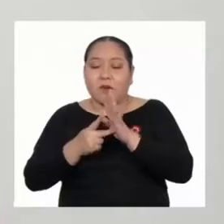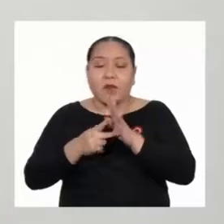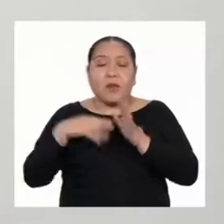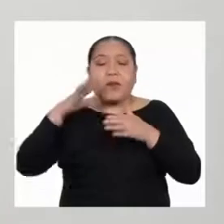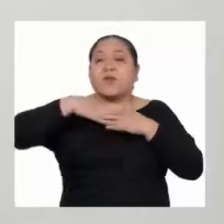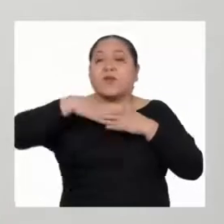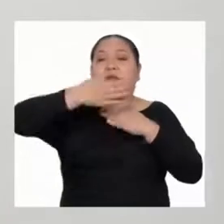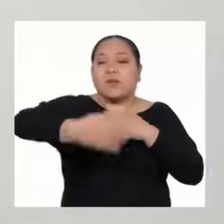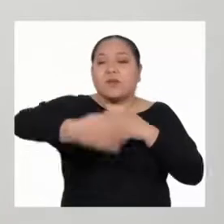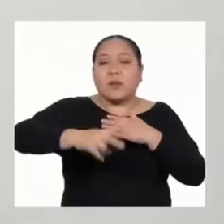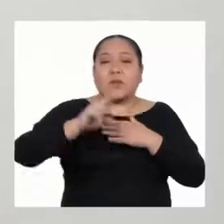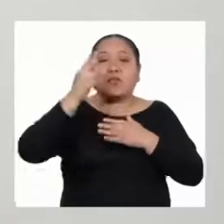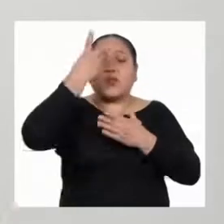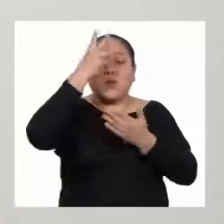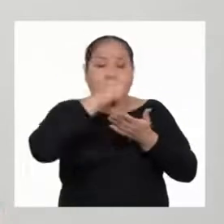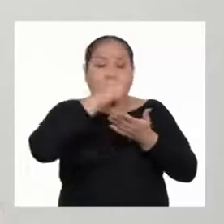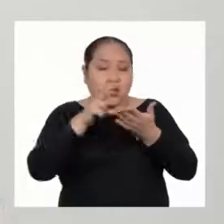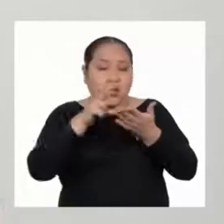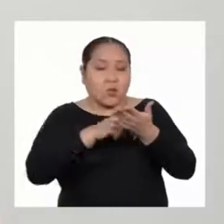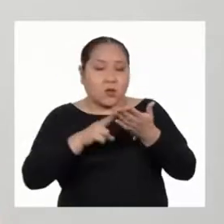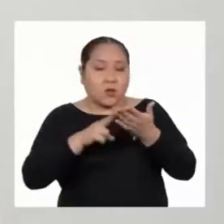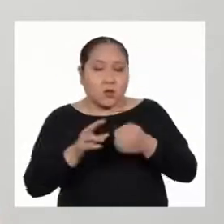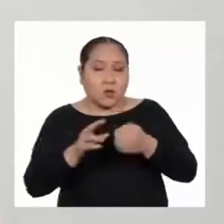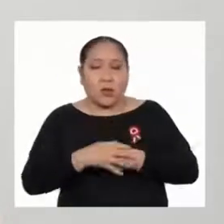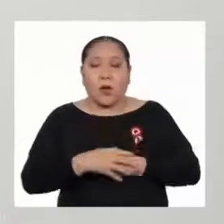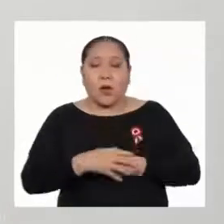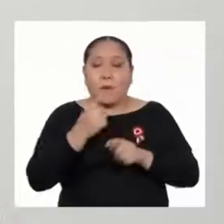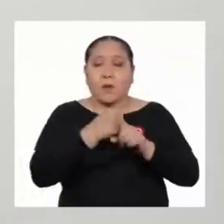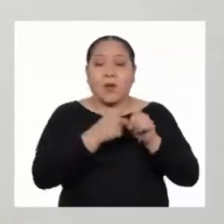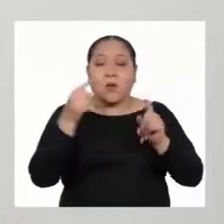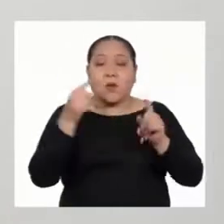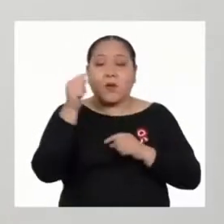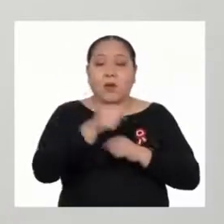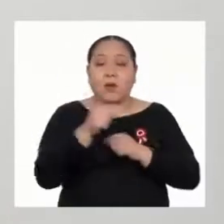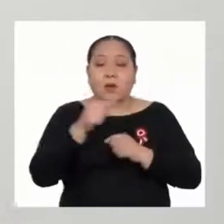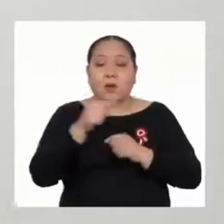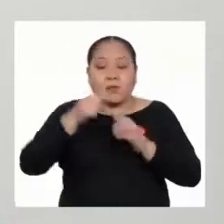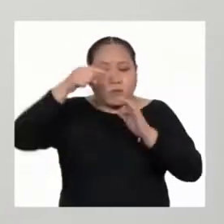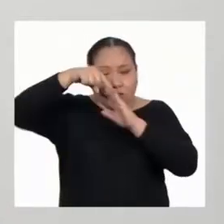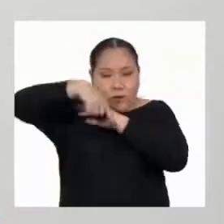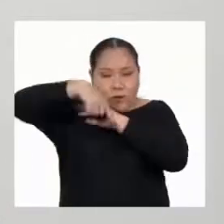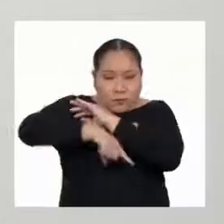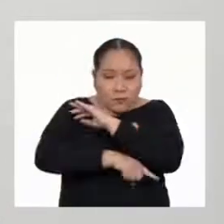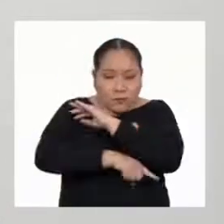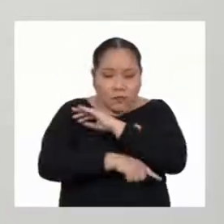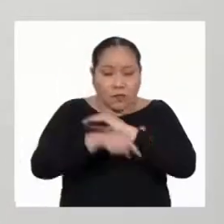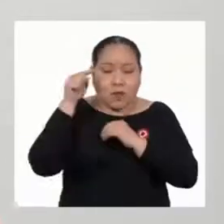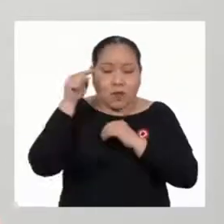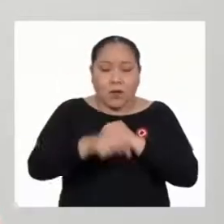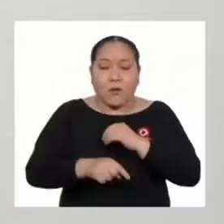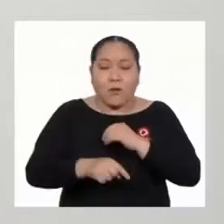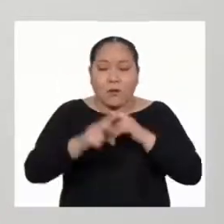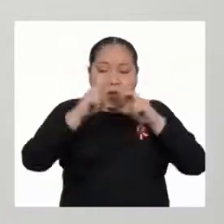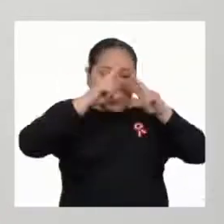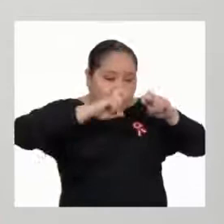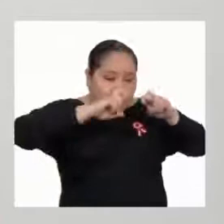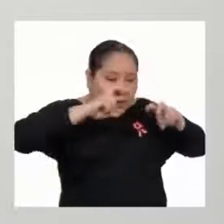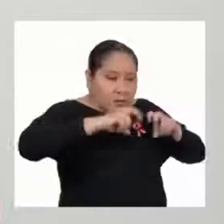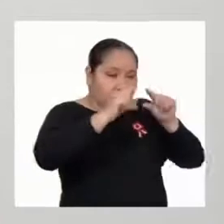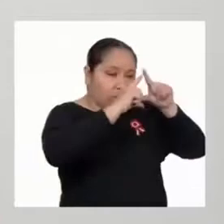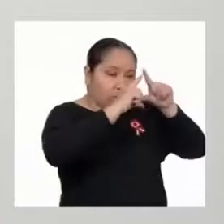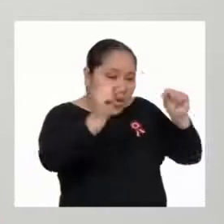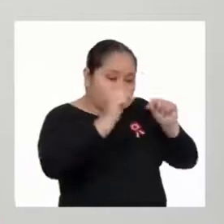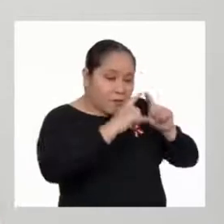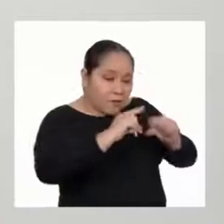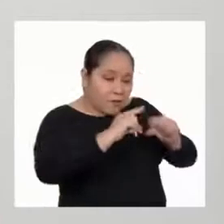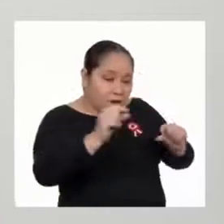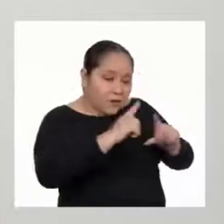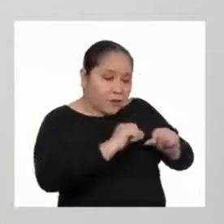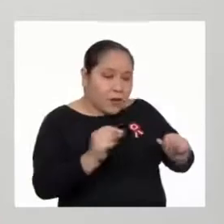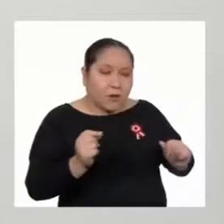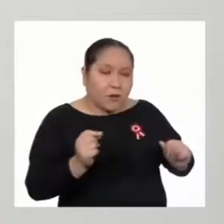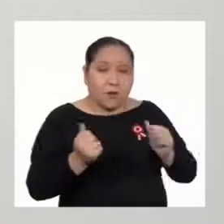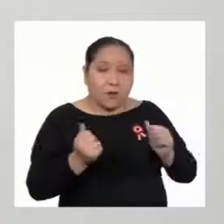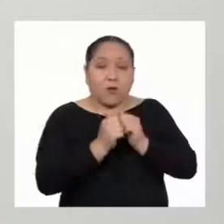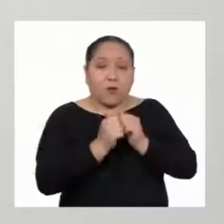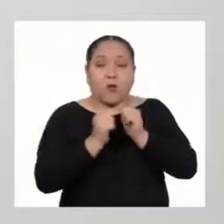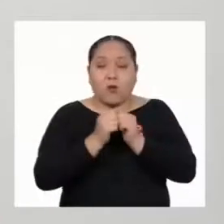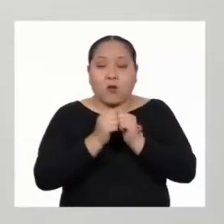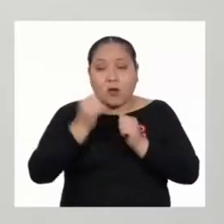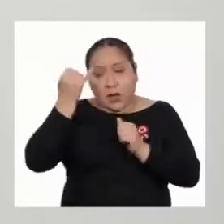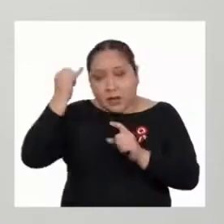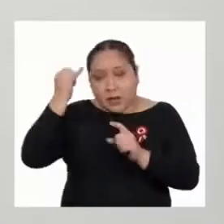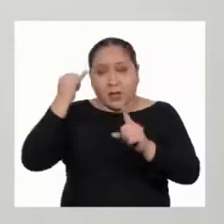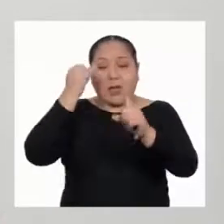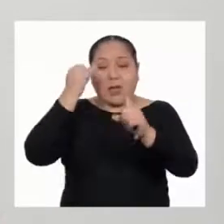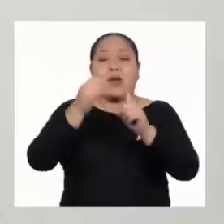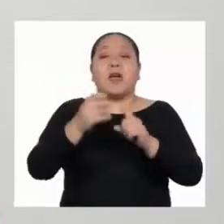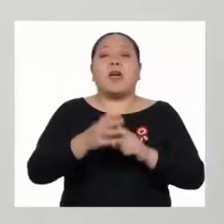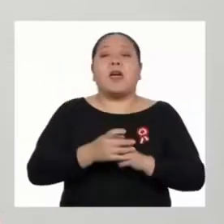una segunda lectura, pero esta fue a profundidad para analizar párrafo por párrafo con el propósito de identificar